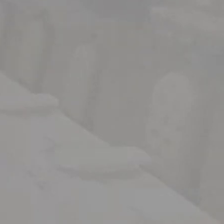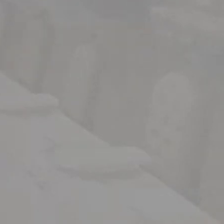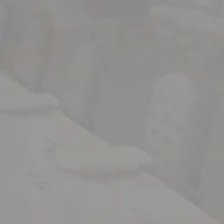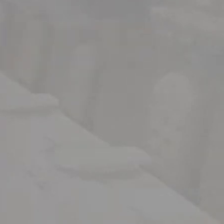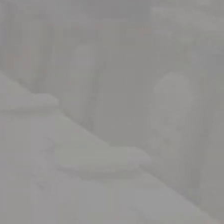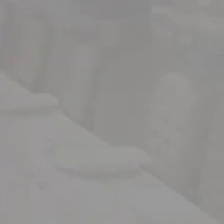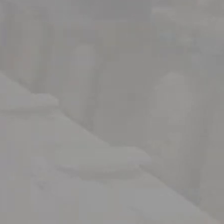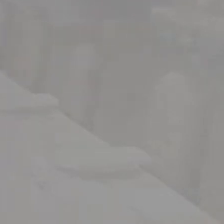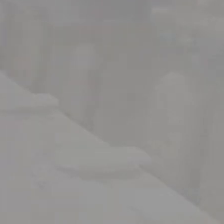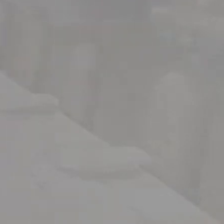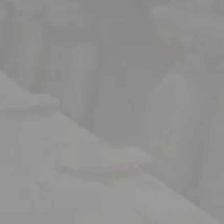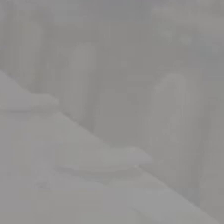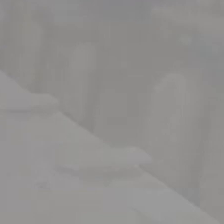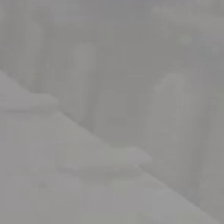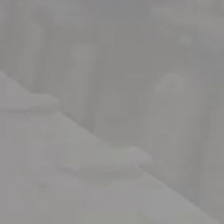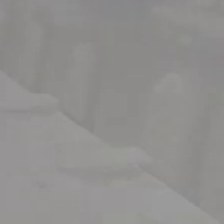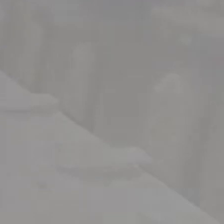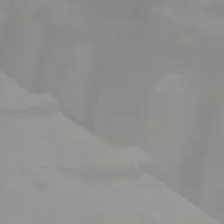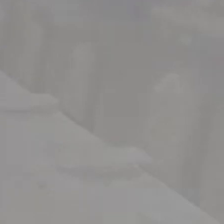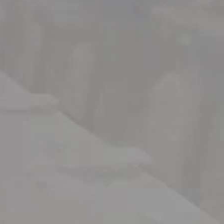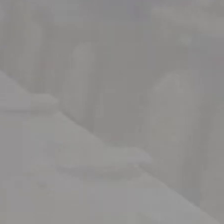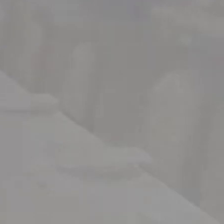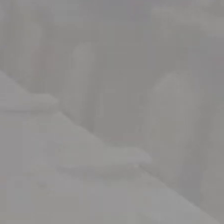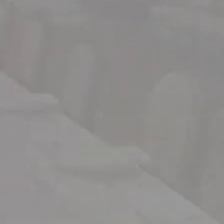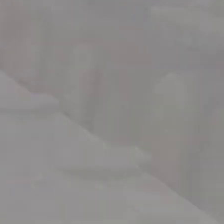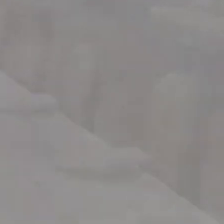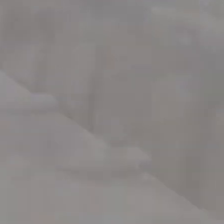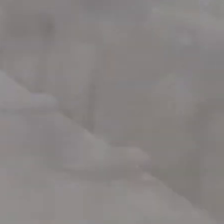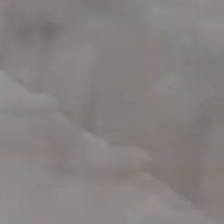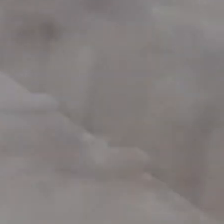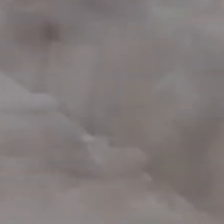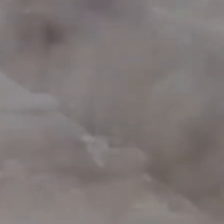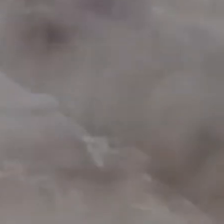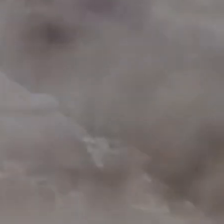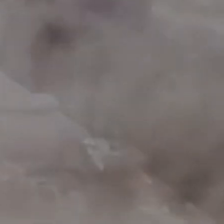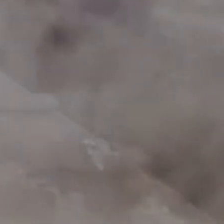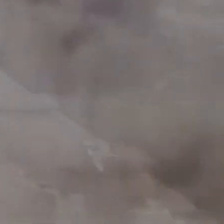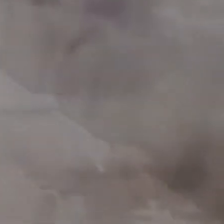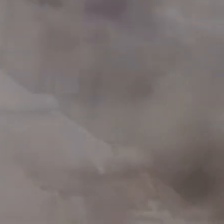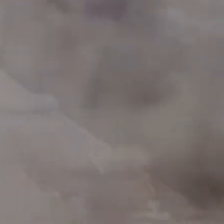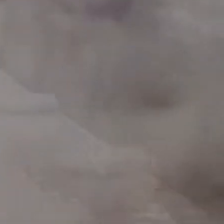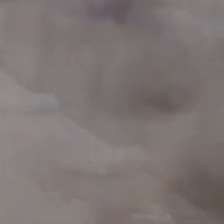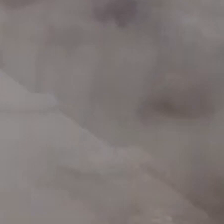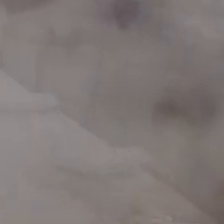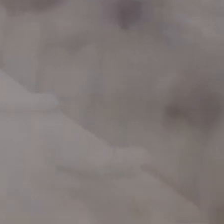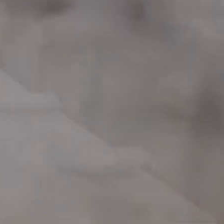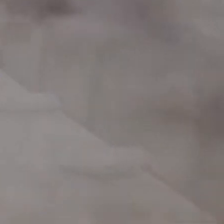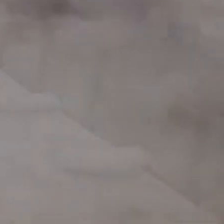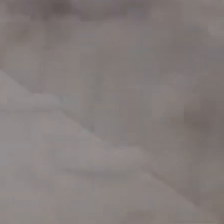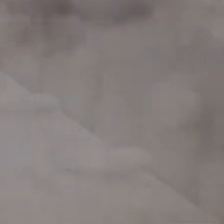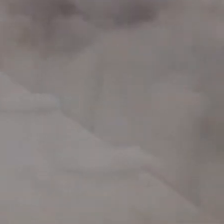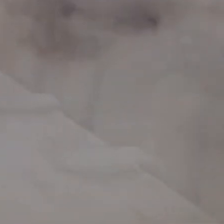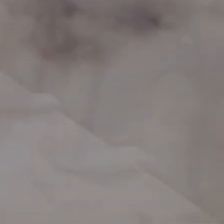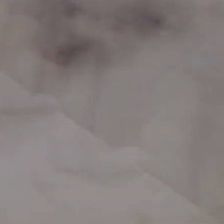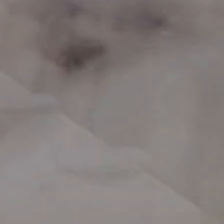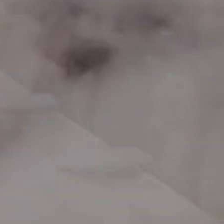un adiós a lo de barro tú vas a dar. Tu vida nunca más será igual, el rey te mandó